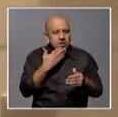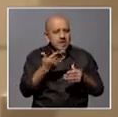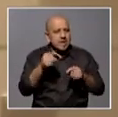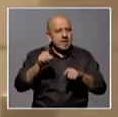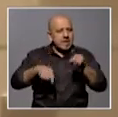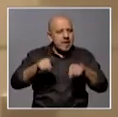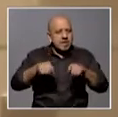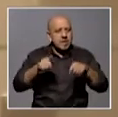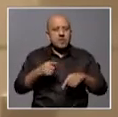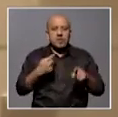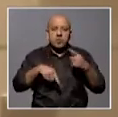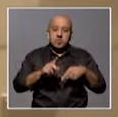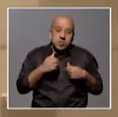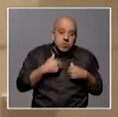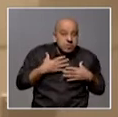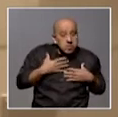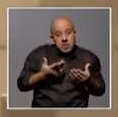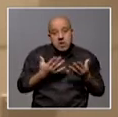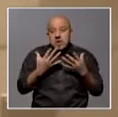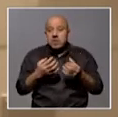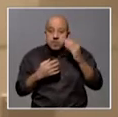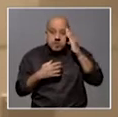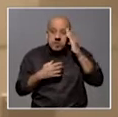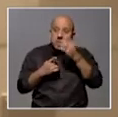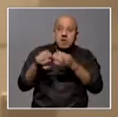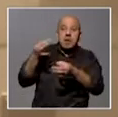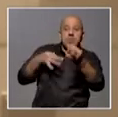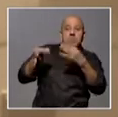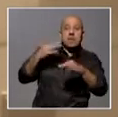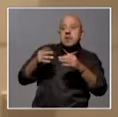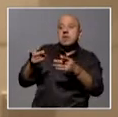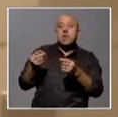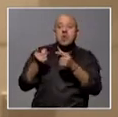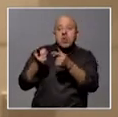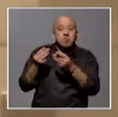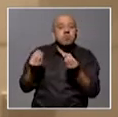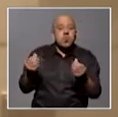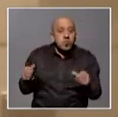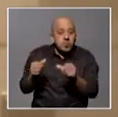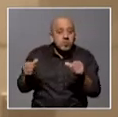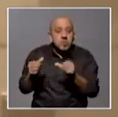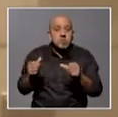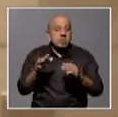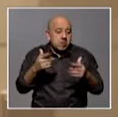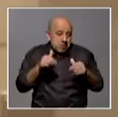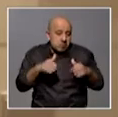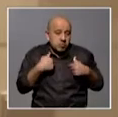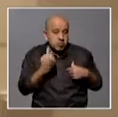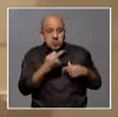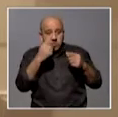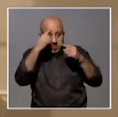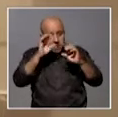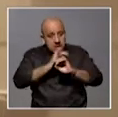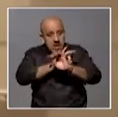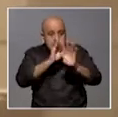queremos, por nuestra parte, conocer las explicaciones de nuestros compañeros del Ejecutivo Departamental a los efectos de tener todos los